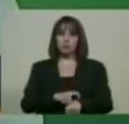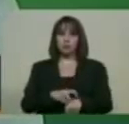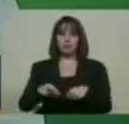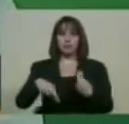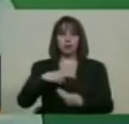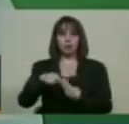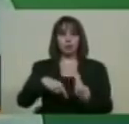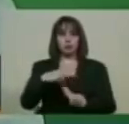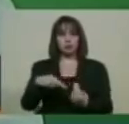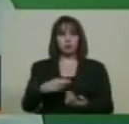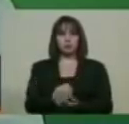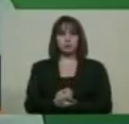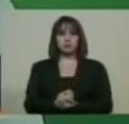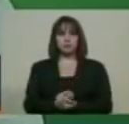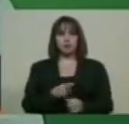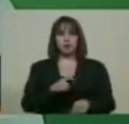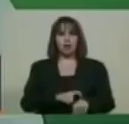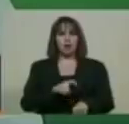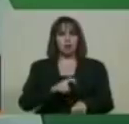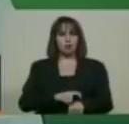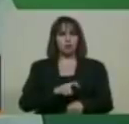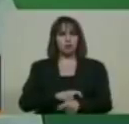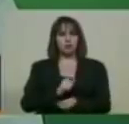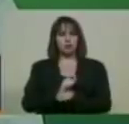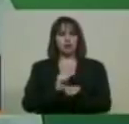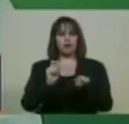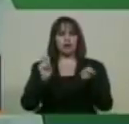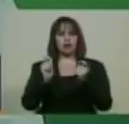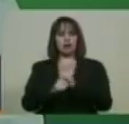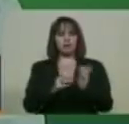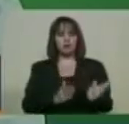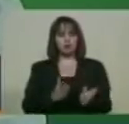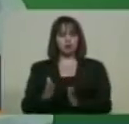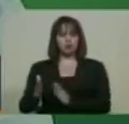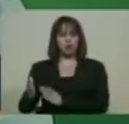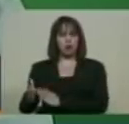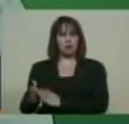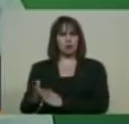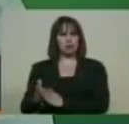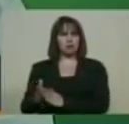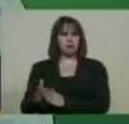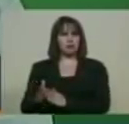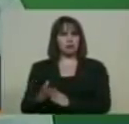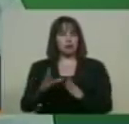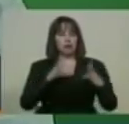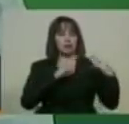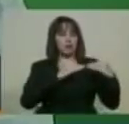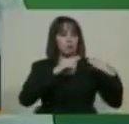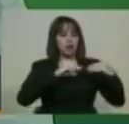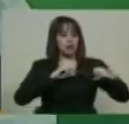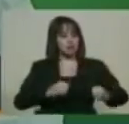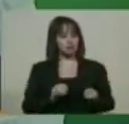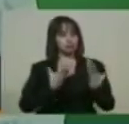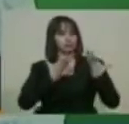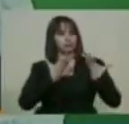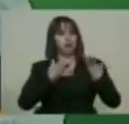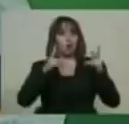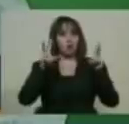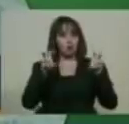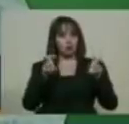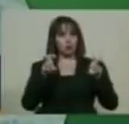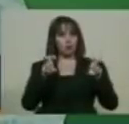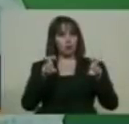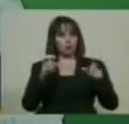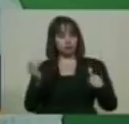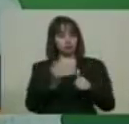revolución. Es un tiempo de transformaciones estructurales. Es un tiempo de esperanza renovada y conquistada.